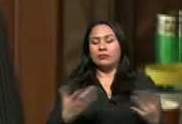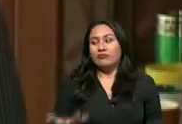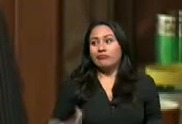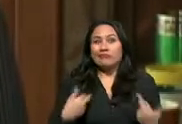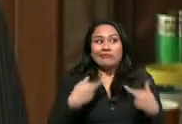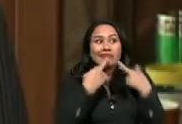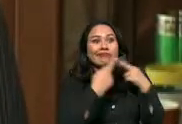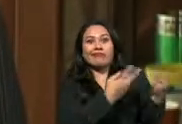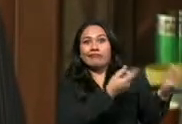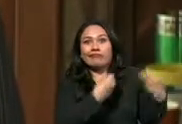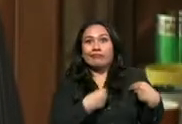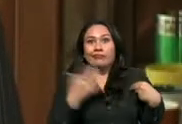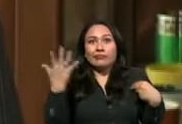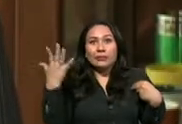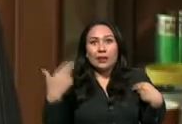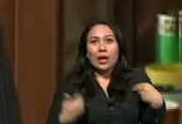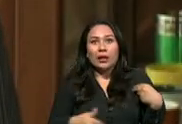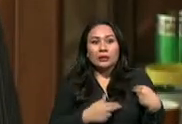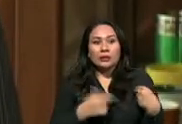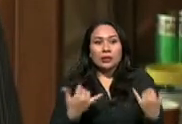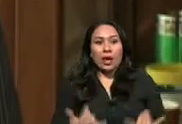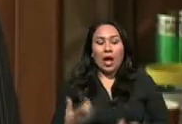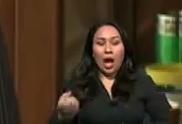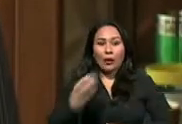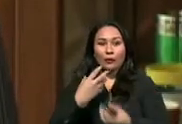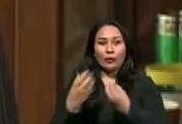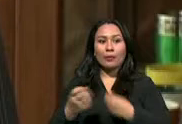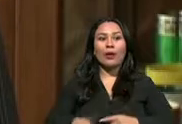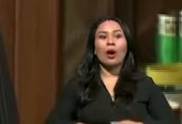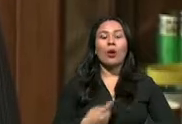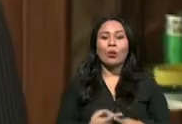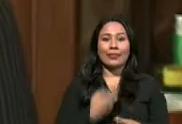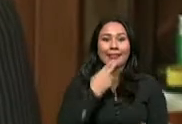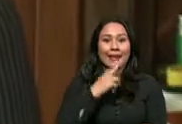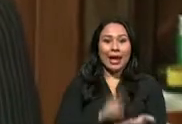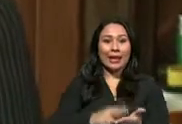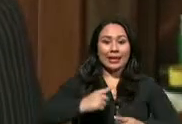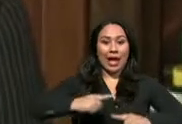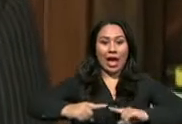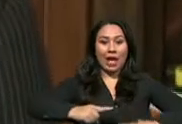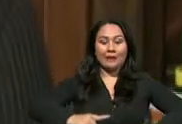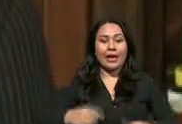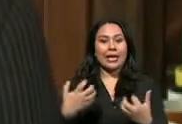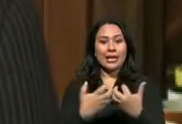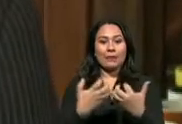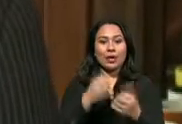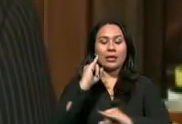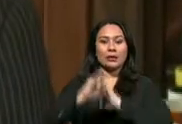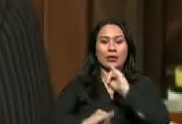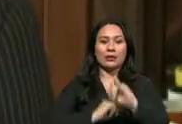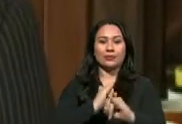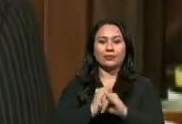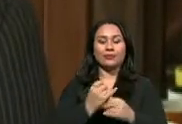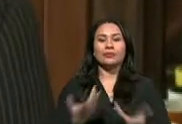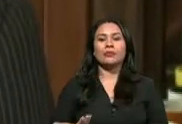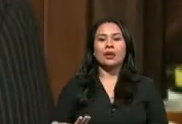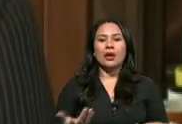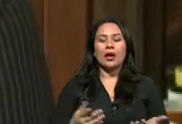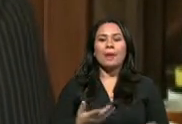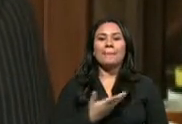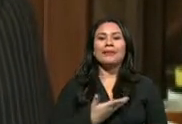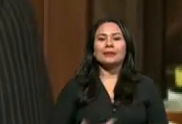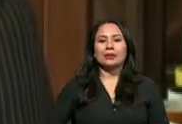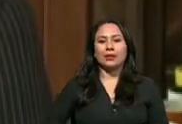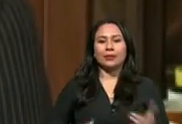lo único que me ha informado Baltasar Garzón, que es el jefe de equipo internacional, que la agenda del presidente Moreno era